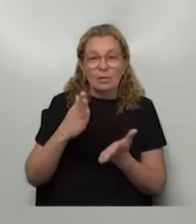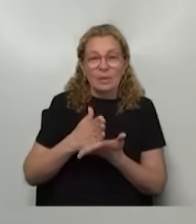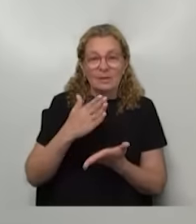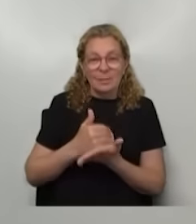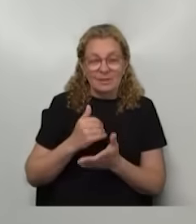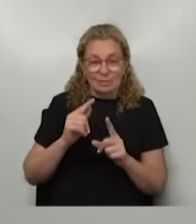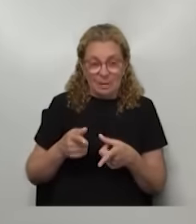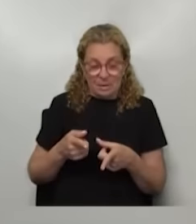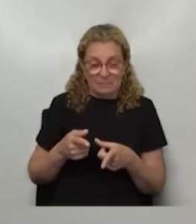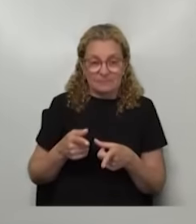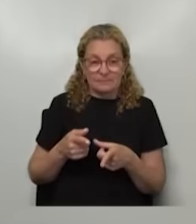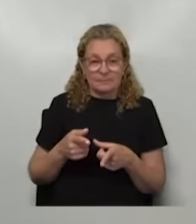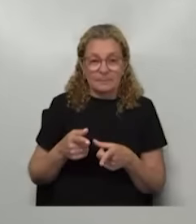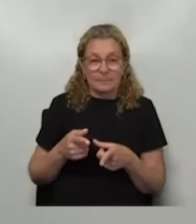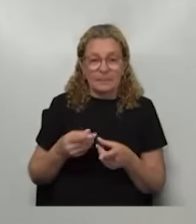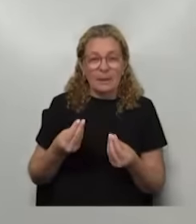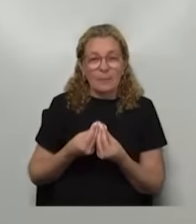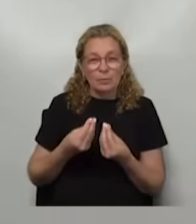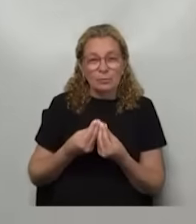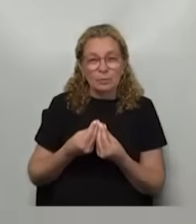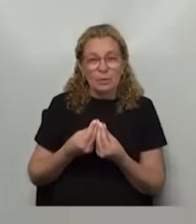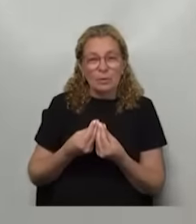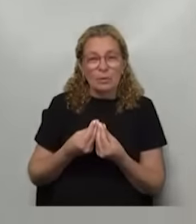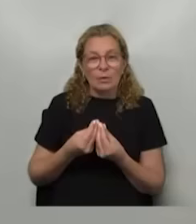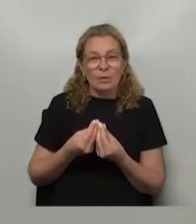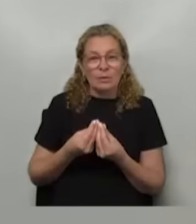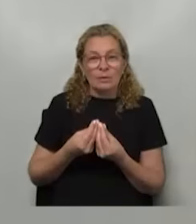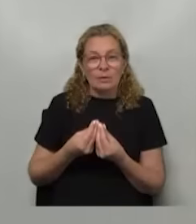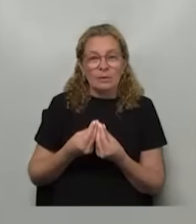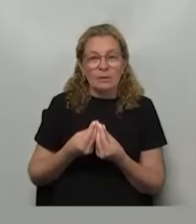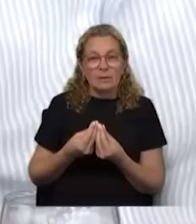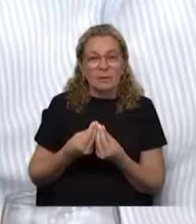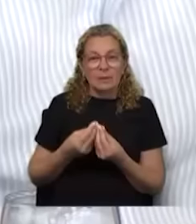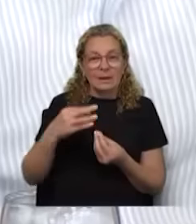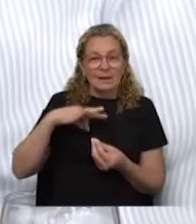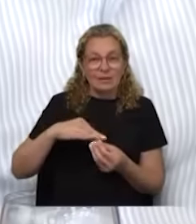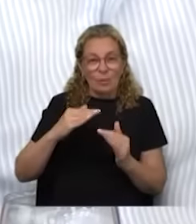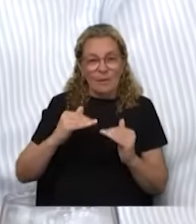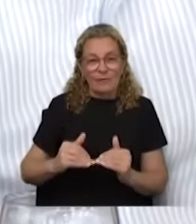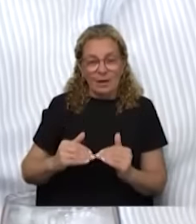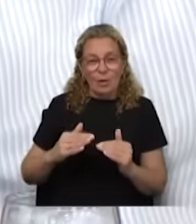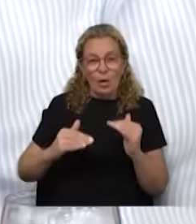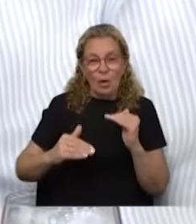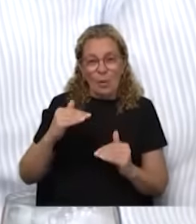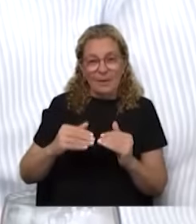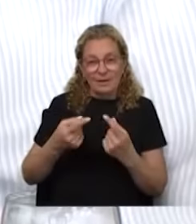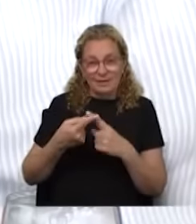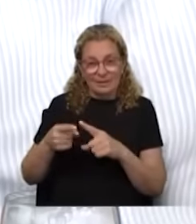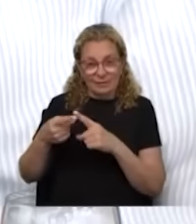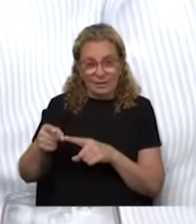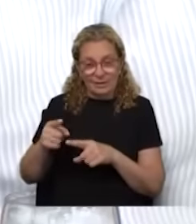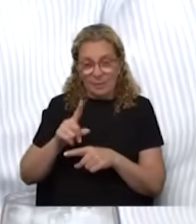departamentos y cuyos ingresos se encuentran en el primer quintil al comparar por regiones hay diferencias en